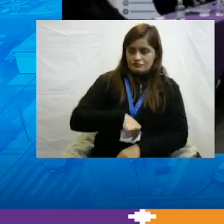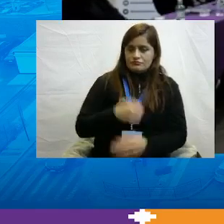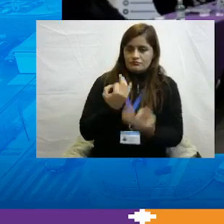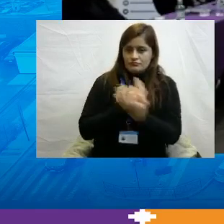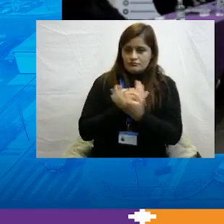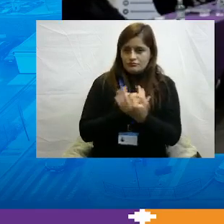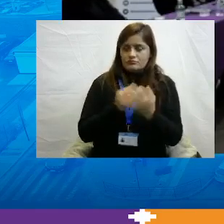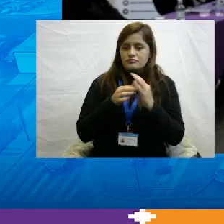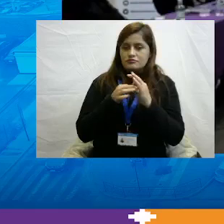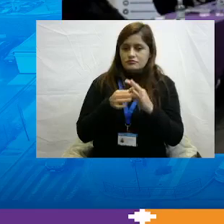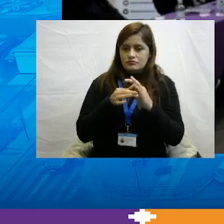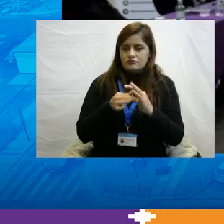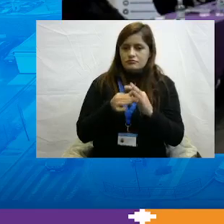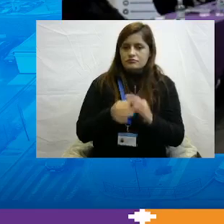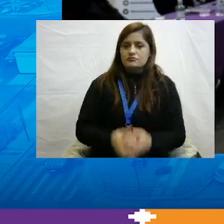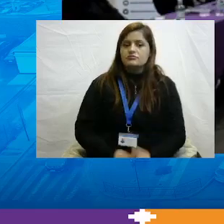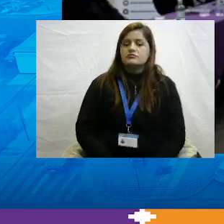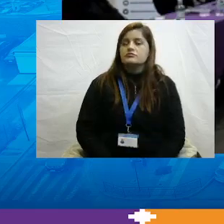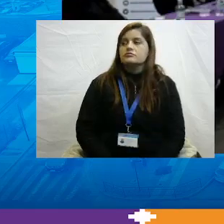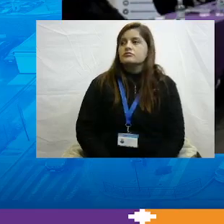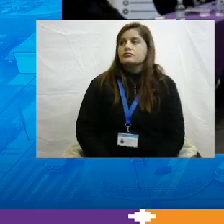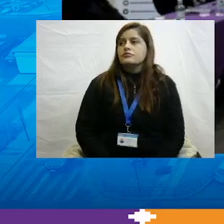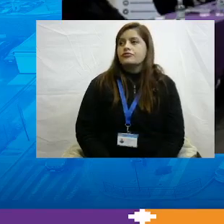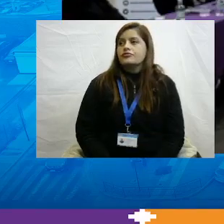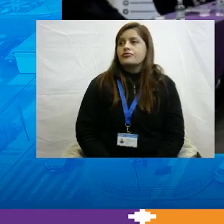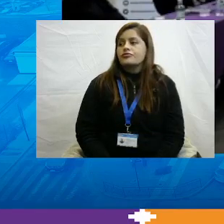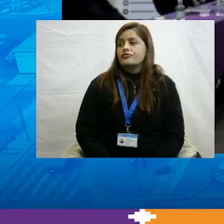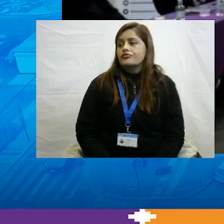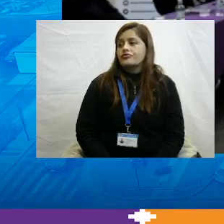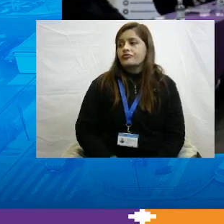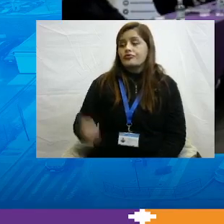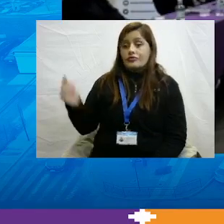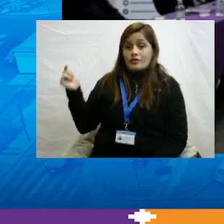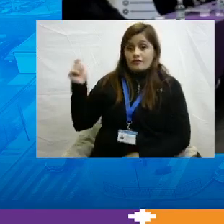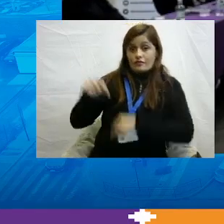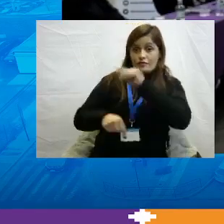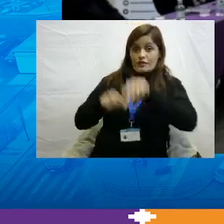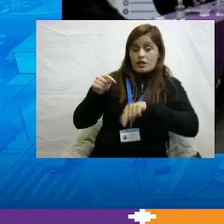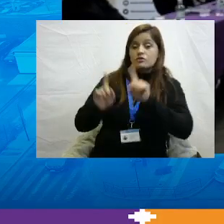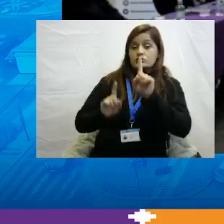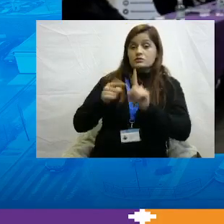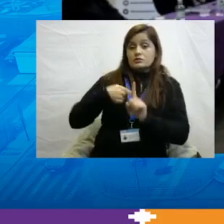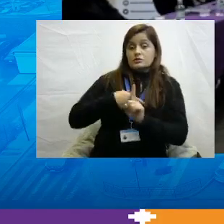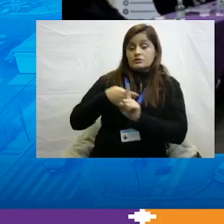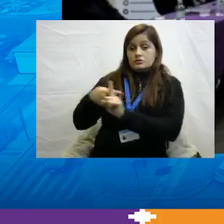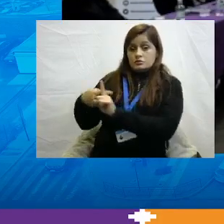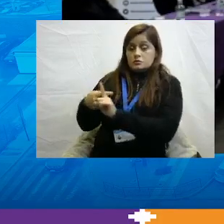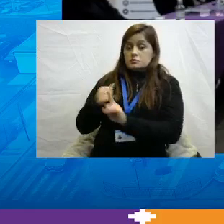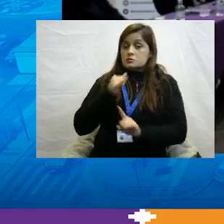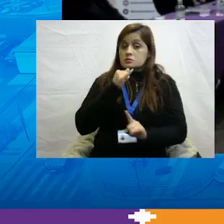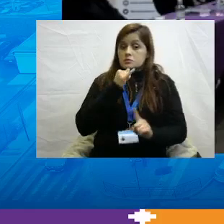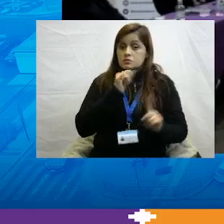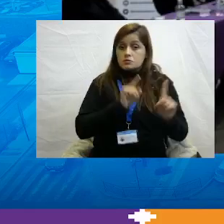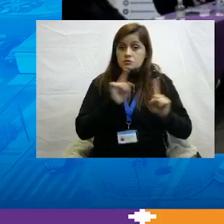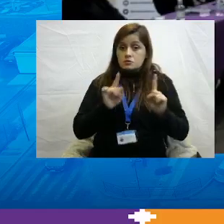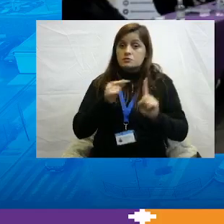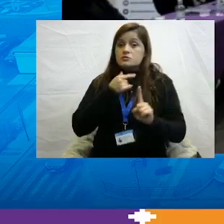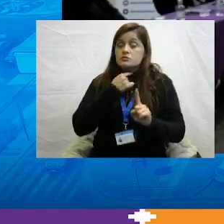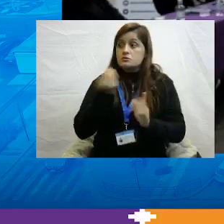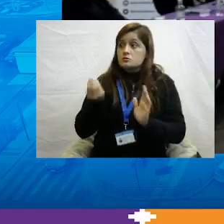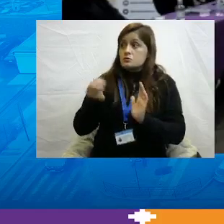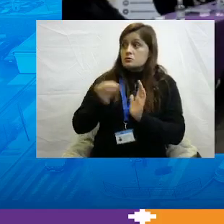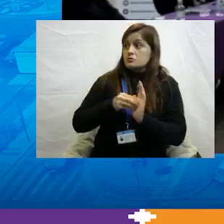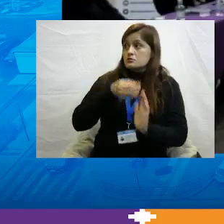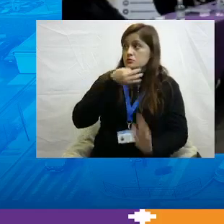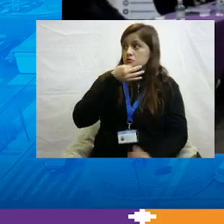de Trabajadores del Cementerio, por estar presente también. Y no sé si hay algo que complementar, directora.